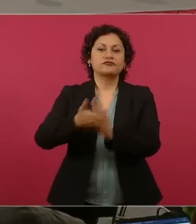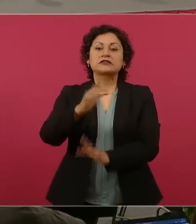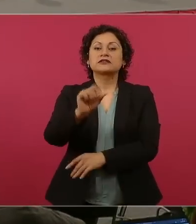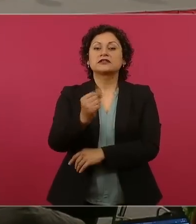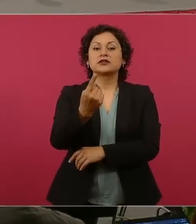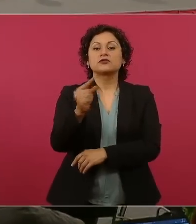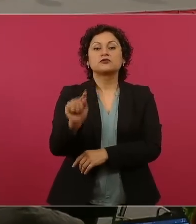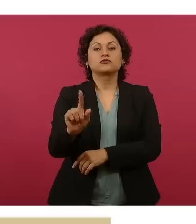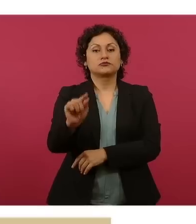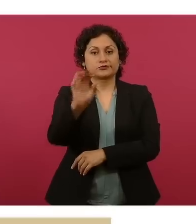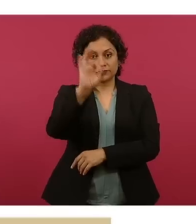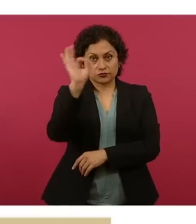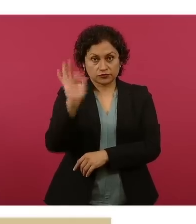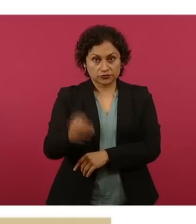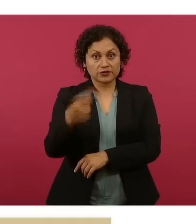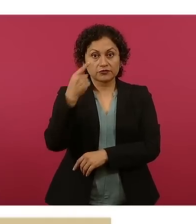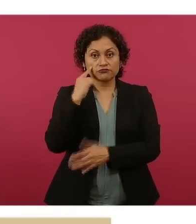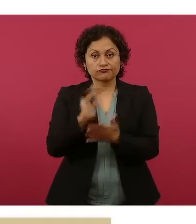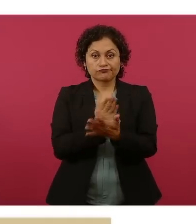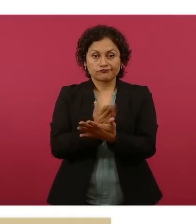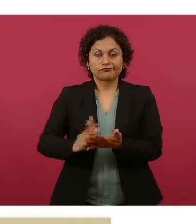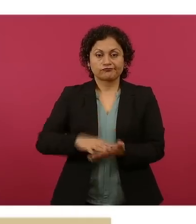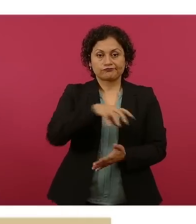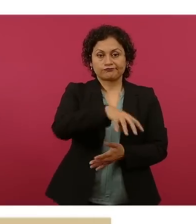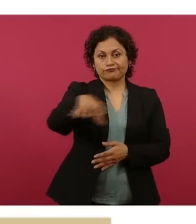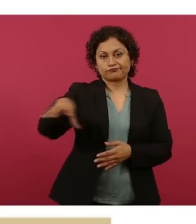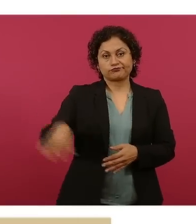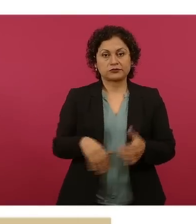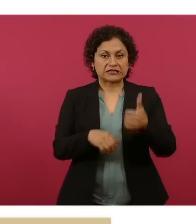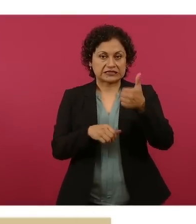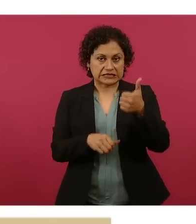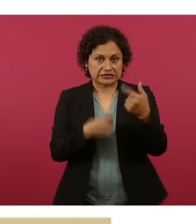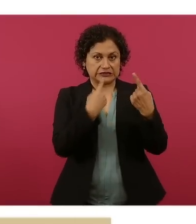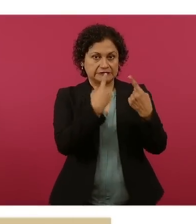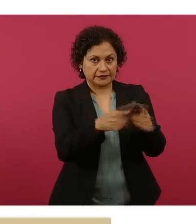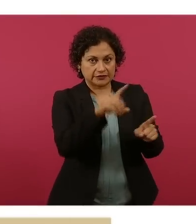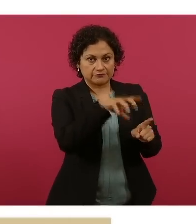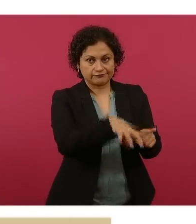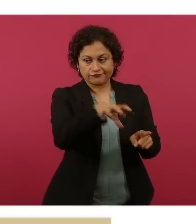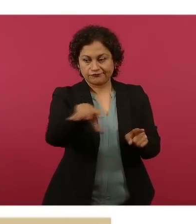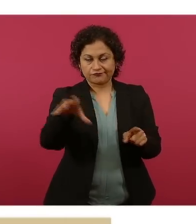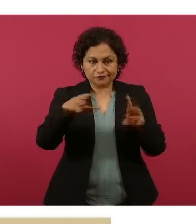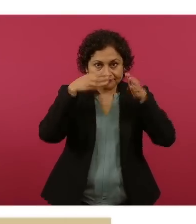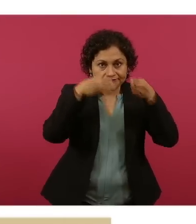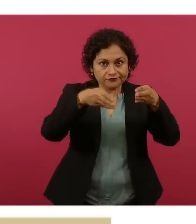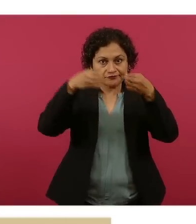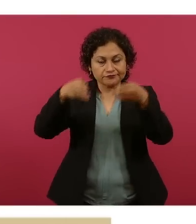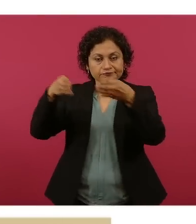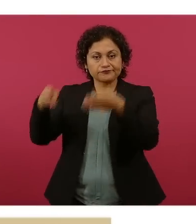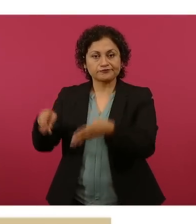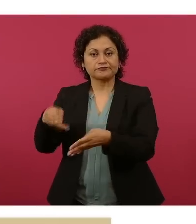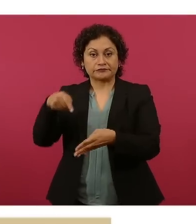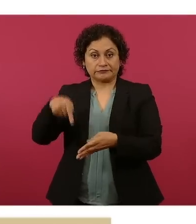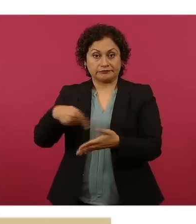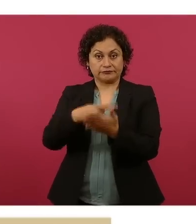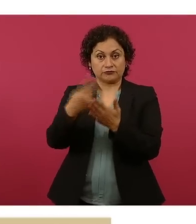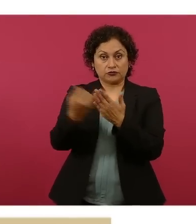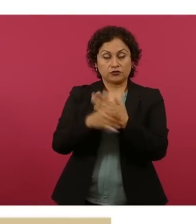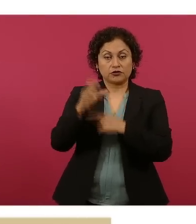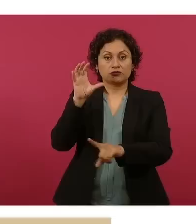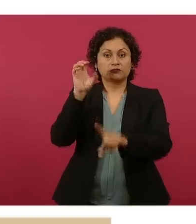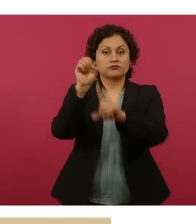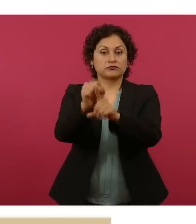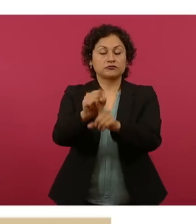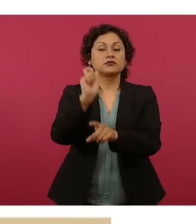61.70%, se dividió en 6 tramos de construcción. Los alcances previstos para esta obra es el tendido